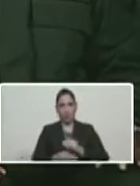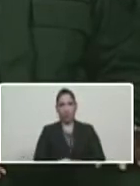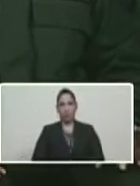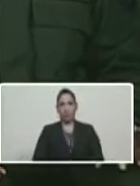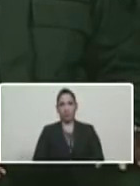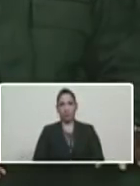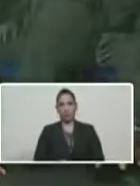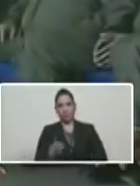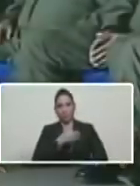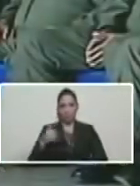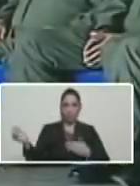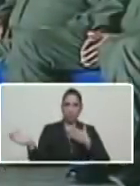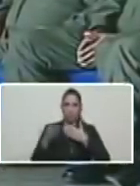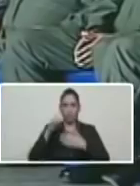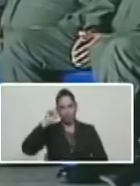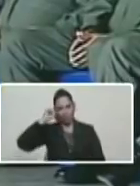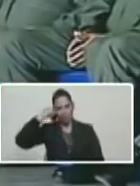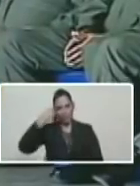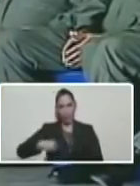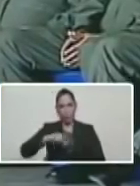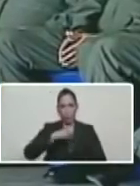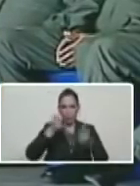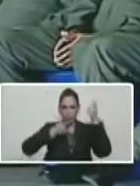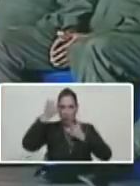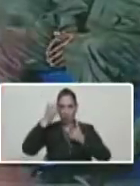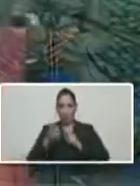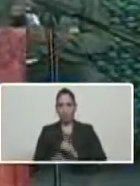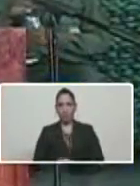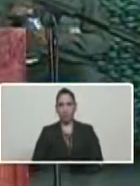quiero cerrar con esta reflexión de nuestro comandante Chávez.